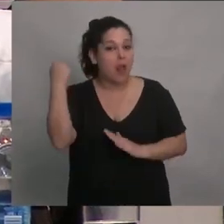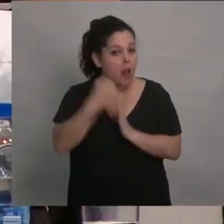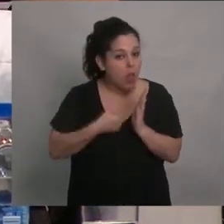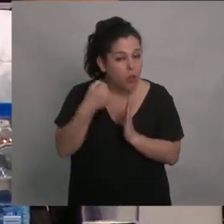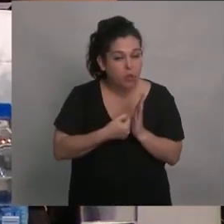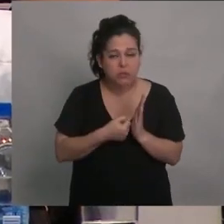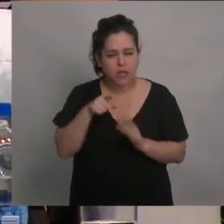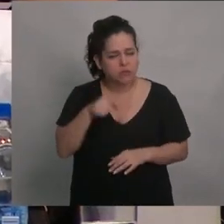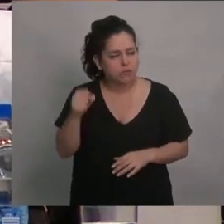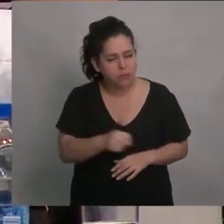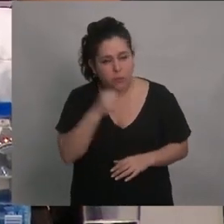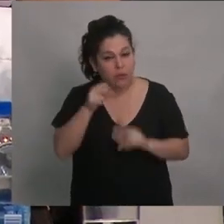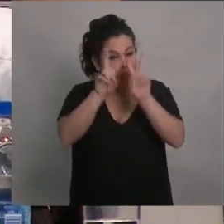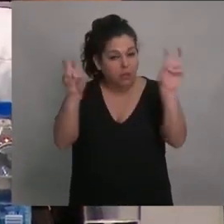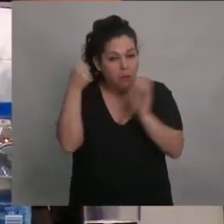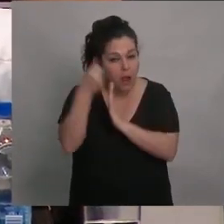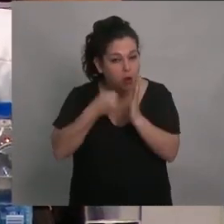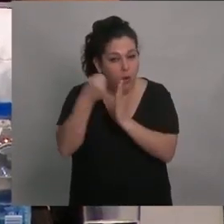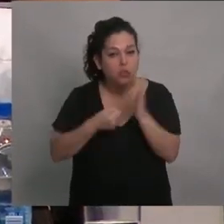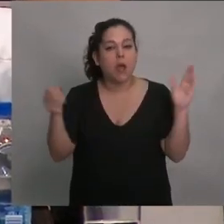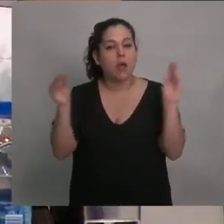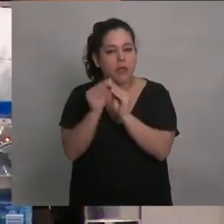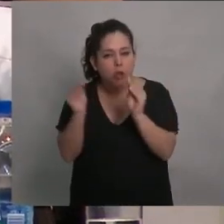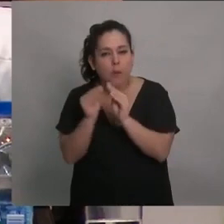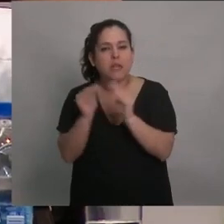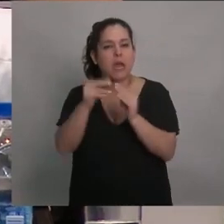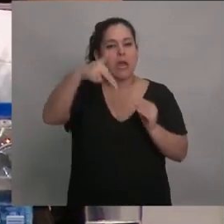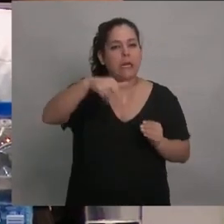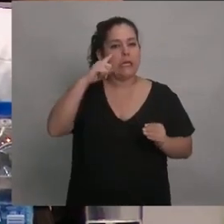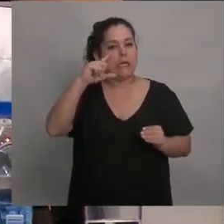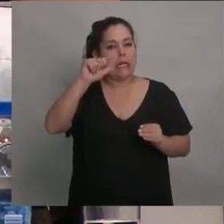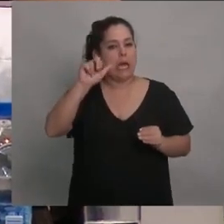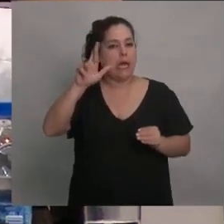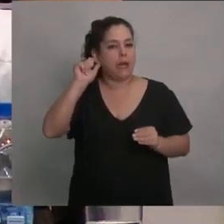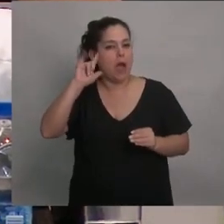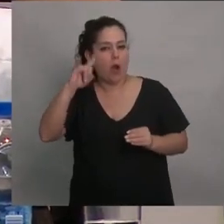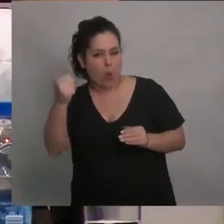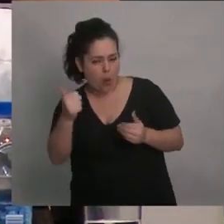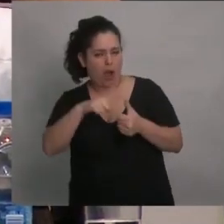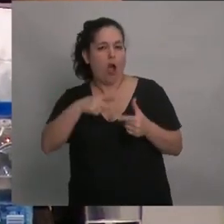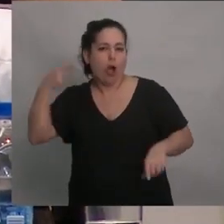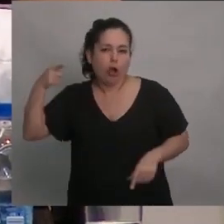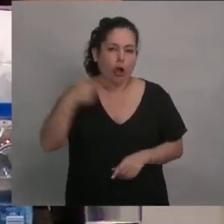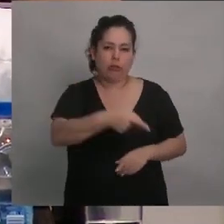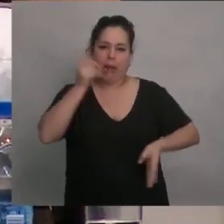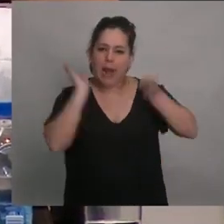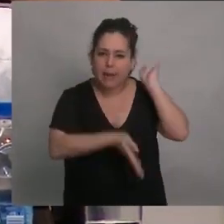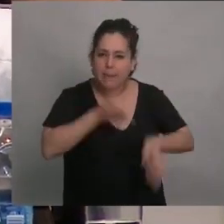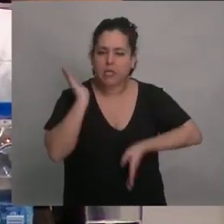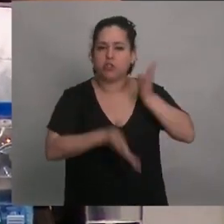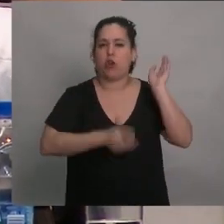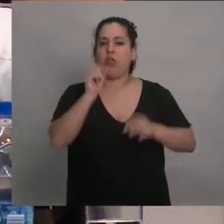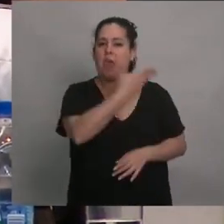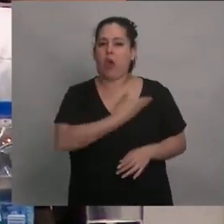y esto es muy importante, de las compañeras feministas nicaragüenses contra la represión